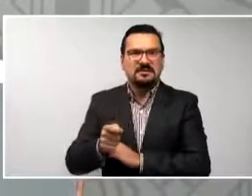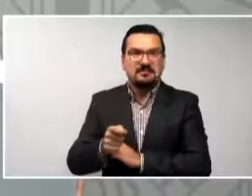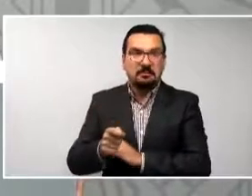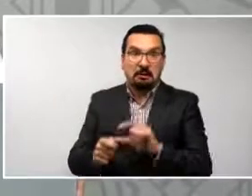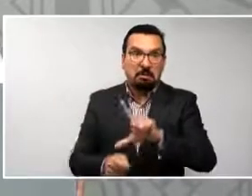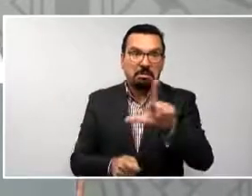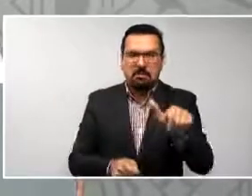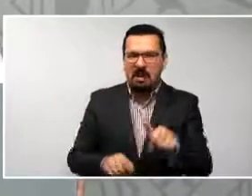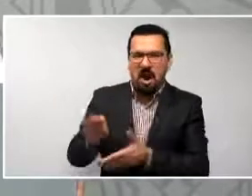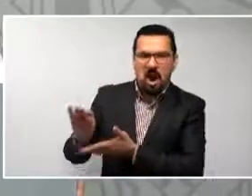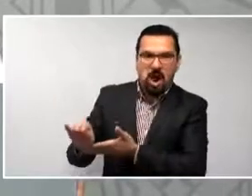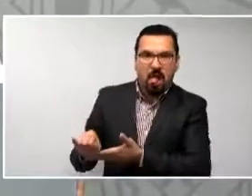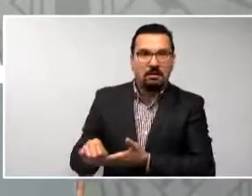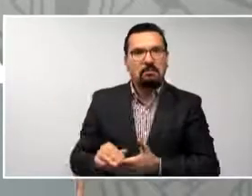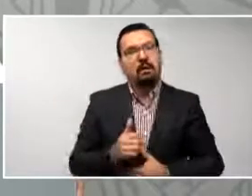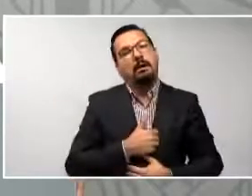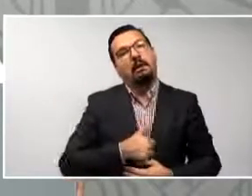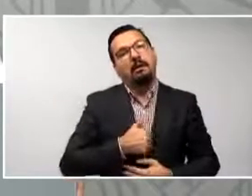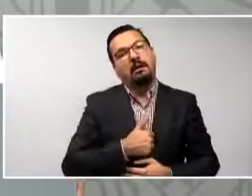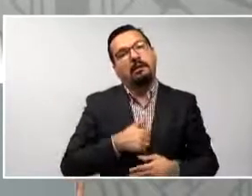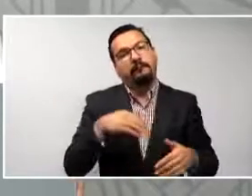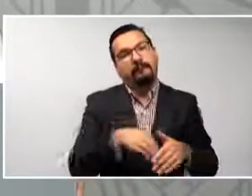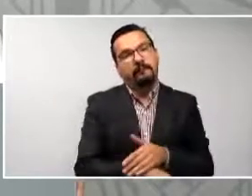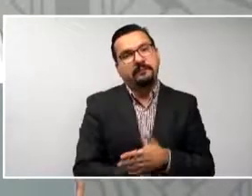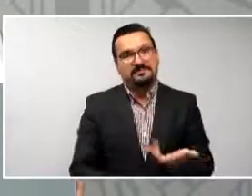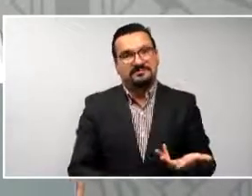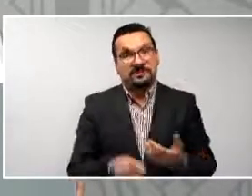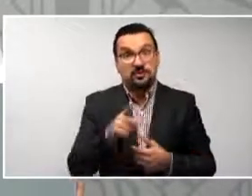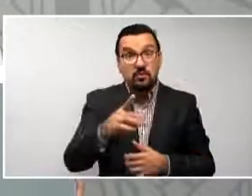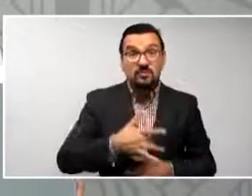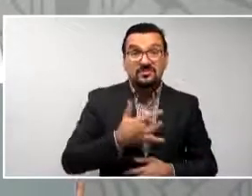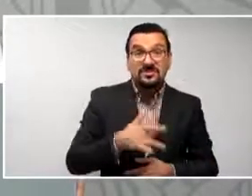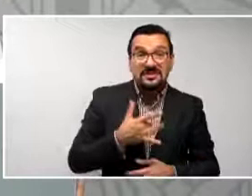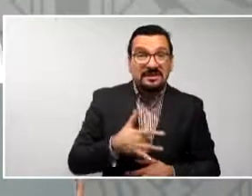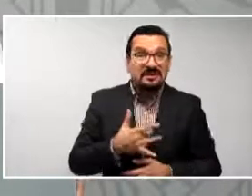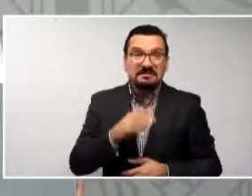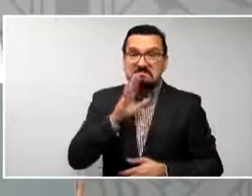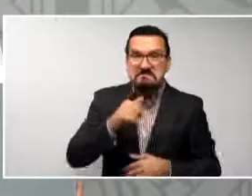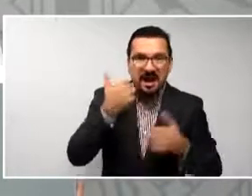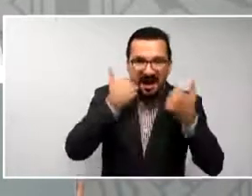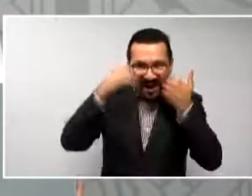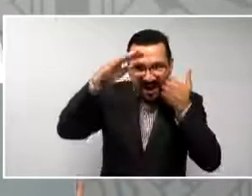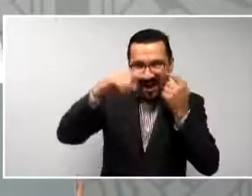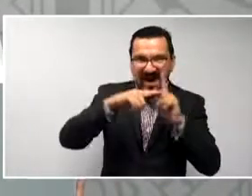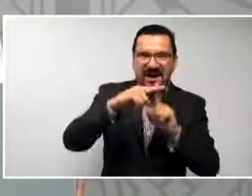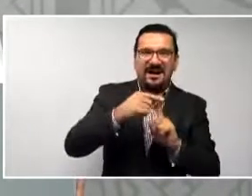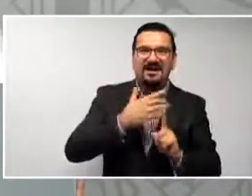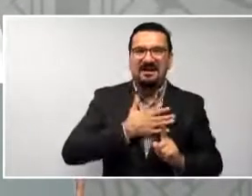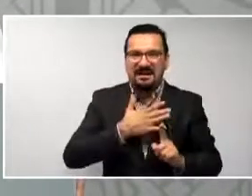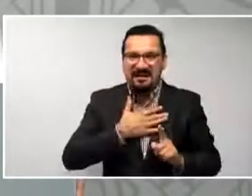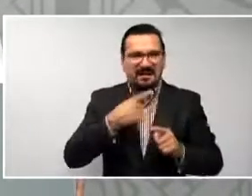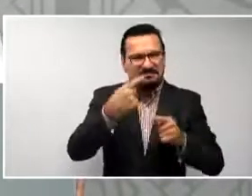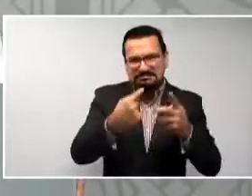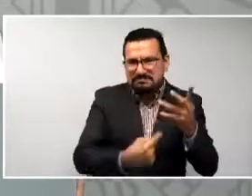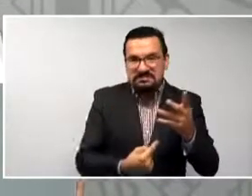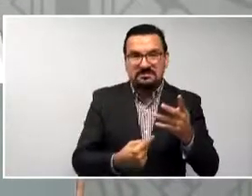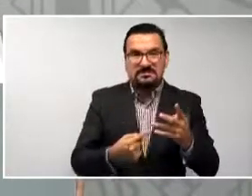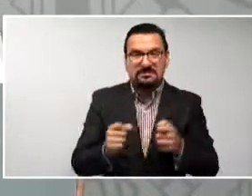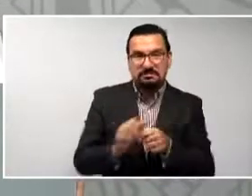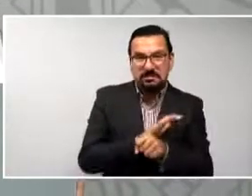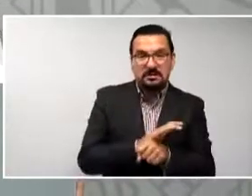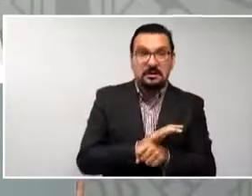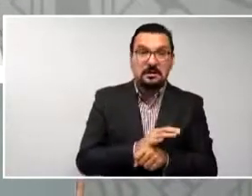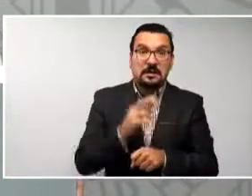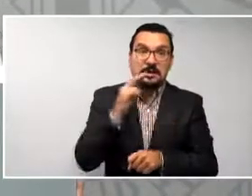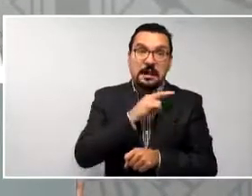al presentar síntomas de coronavirus es importante que las personas con o sin